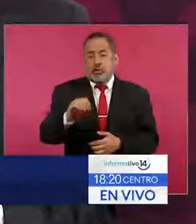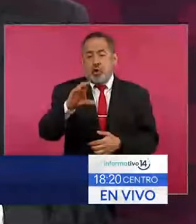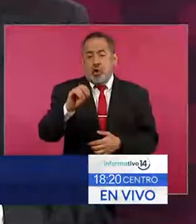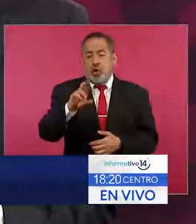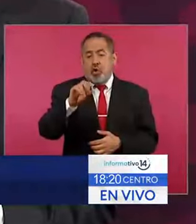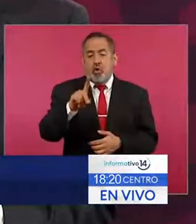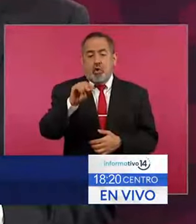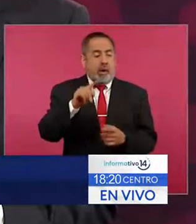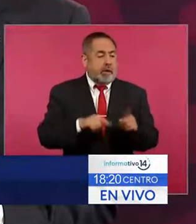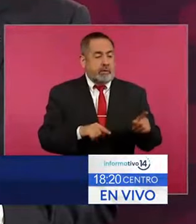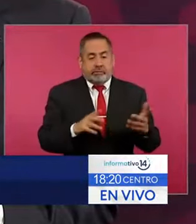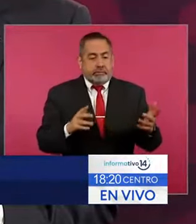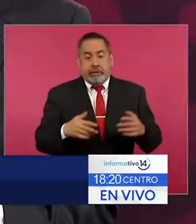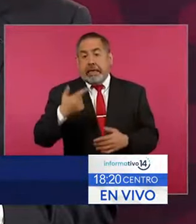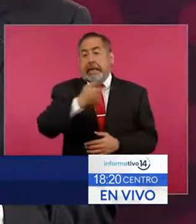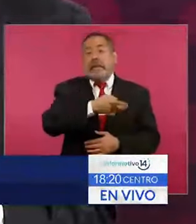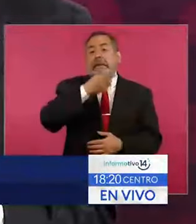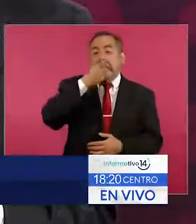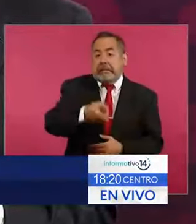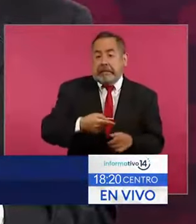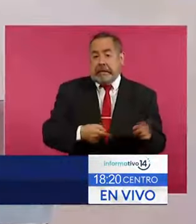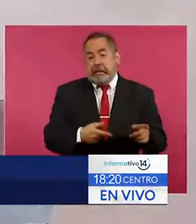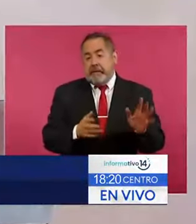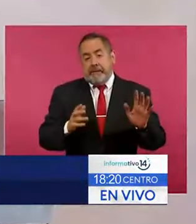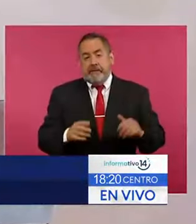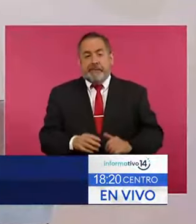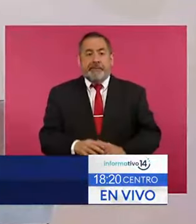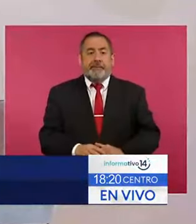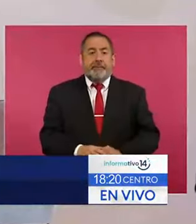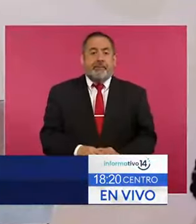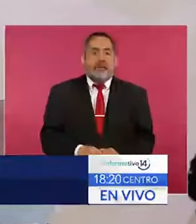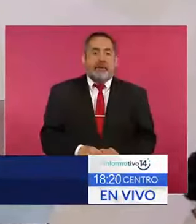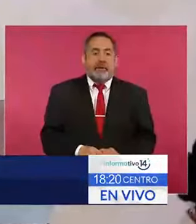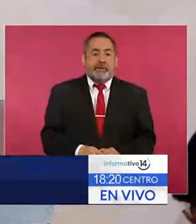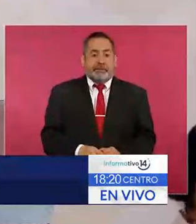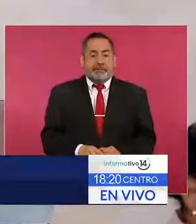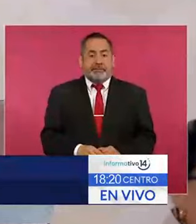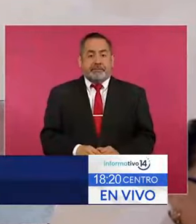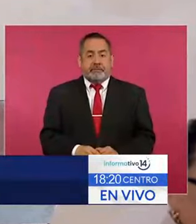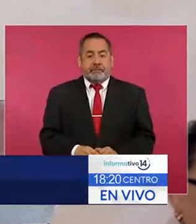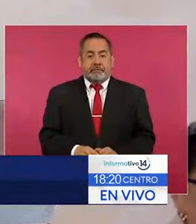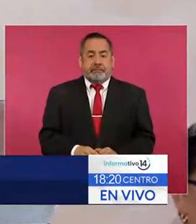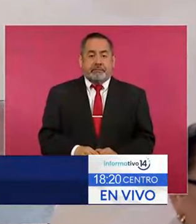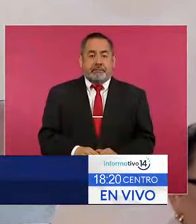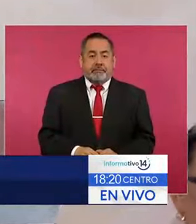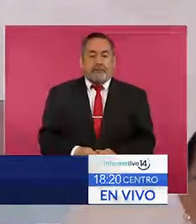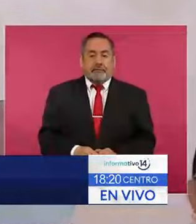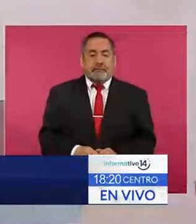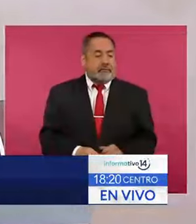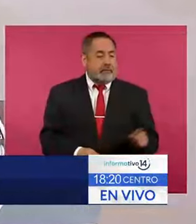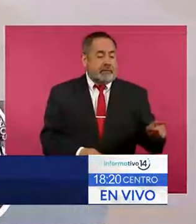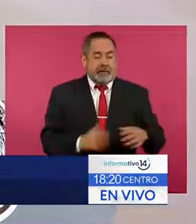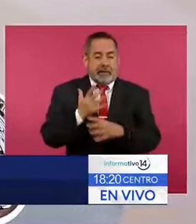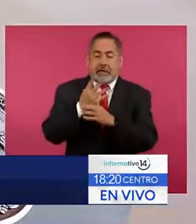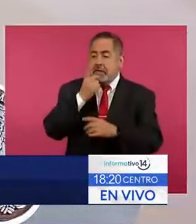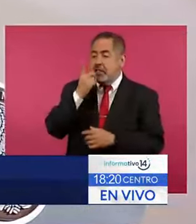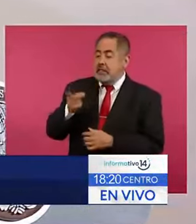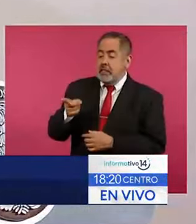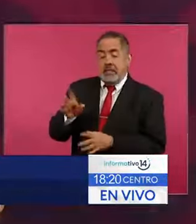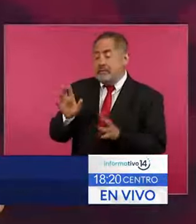que dice que hay una nueva